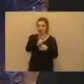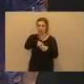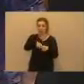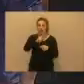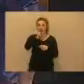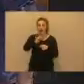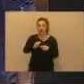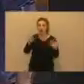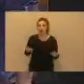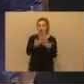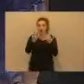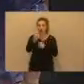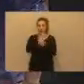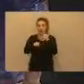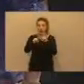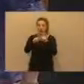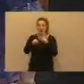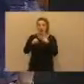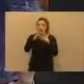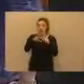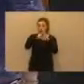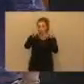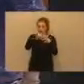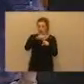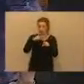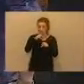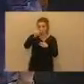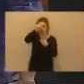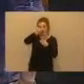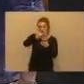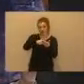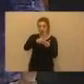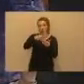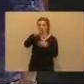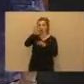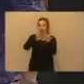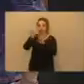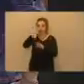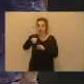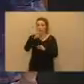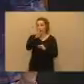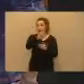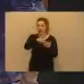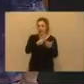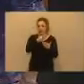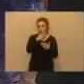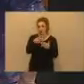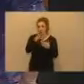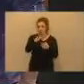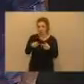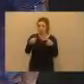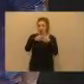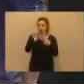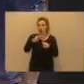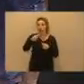Social, donde se encarga una empresa privada de selección, desde Asturex, donde hay contrataciones directas por parte de los socios, o HITPA,